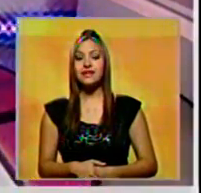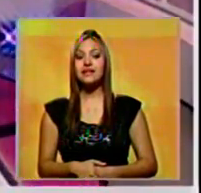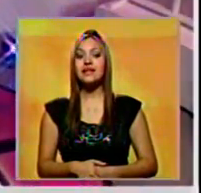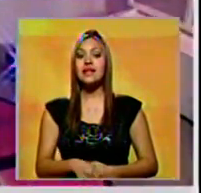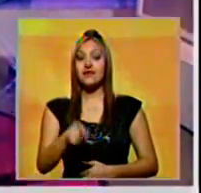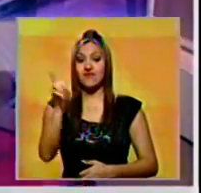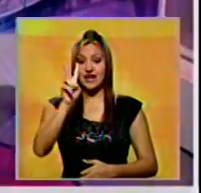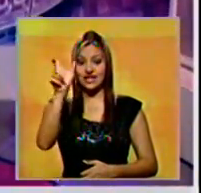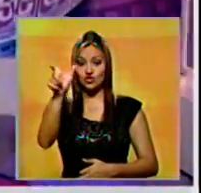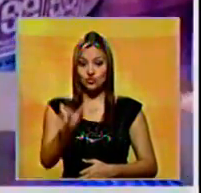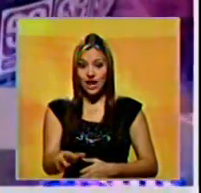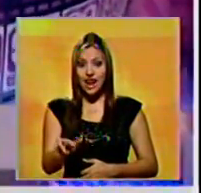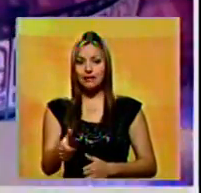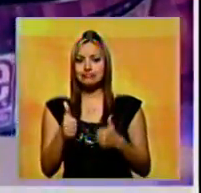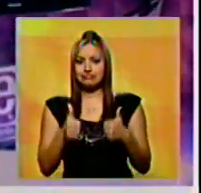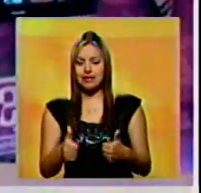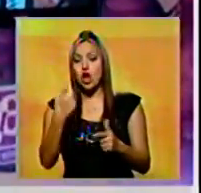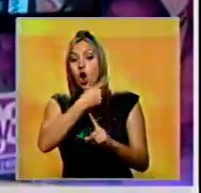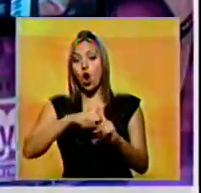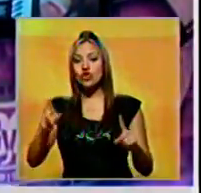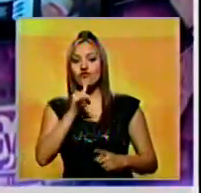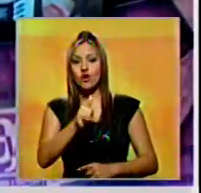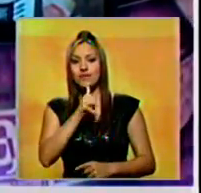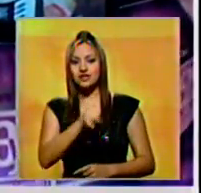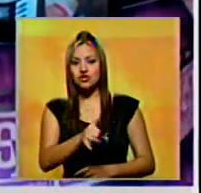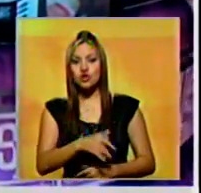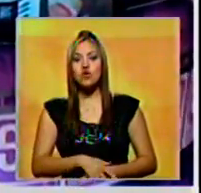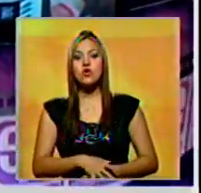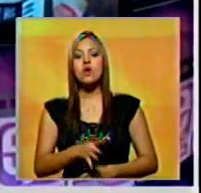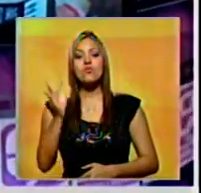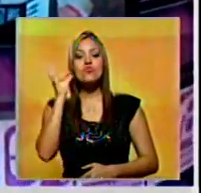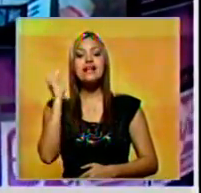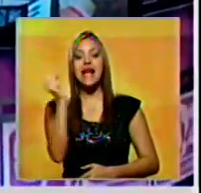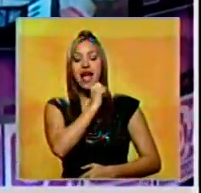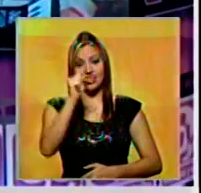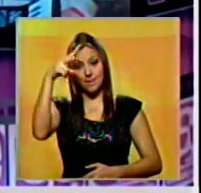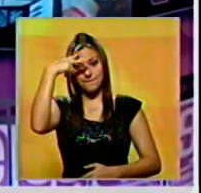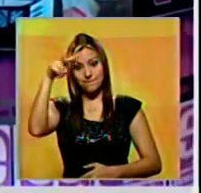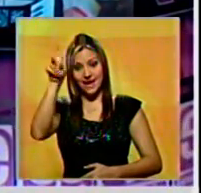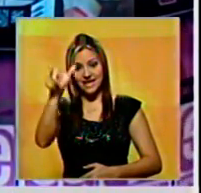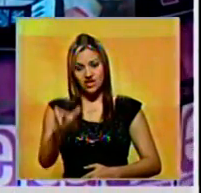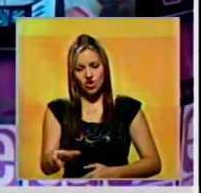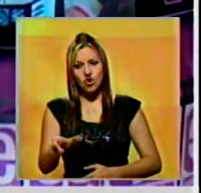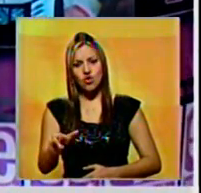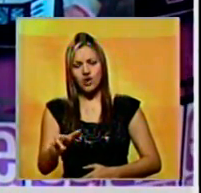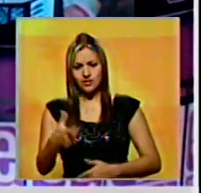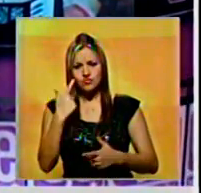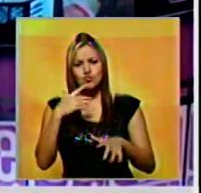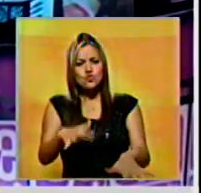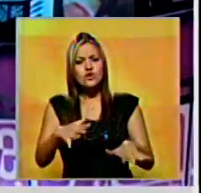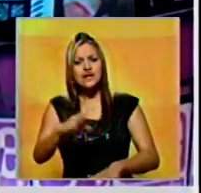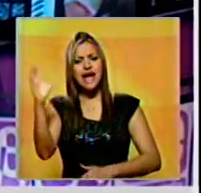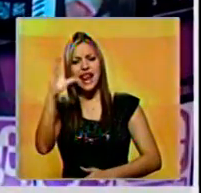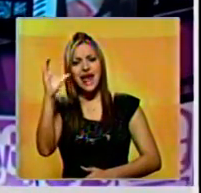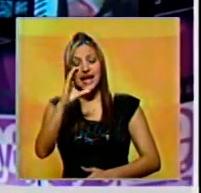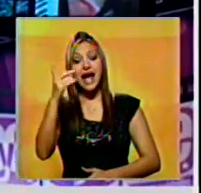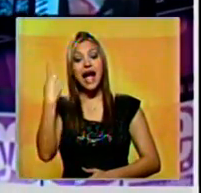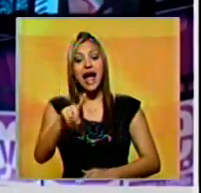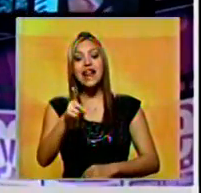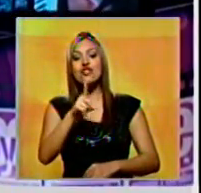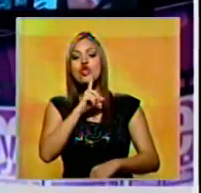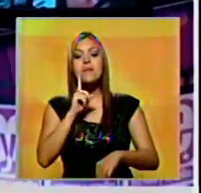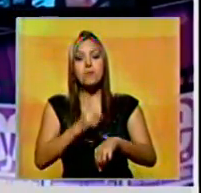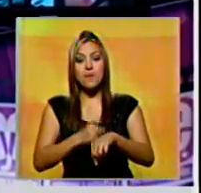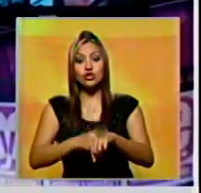una venezolana exitosa. Entre otras noticias, les cuento que la cantante mexicana Julieta Venegas deslumbrará Caracas con su tour Los Momentos